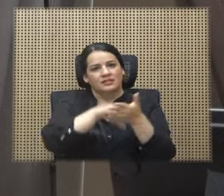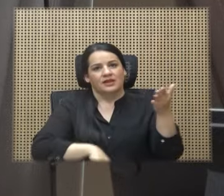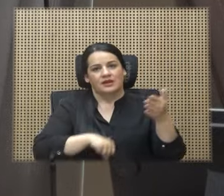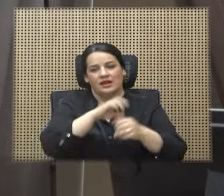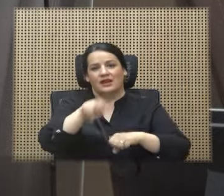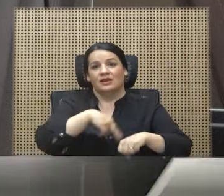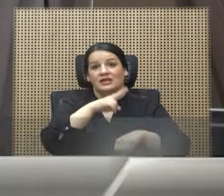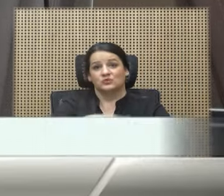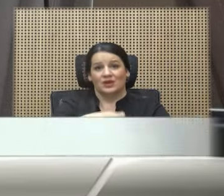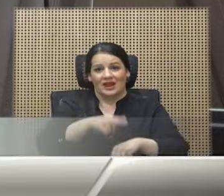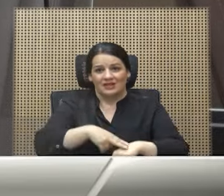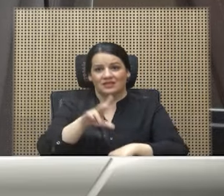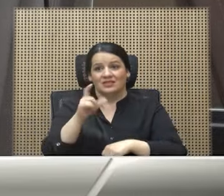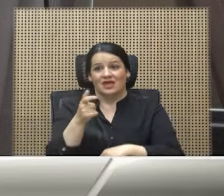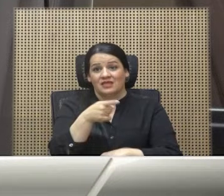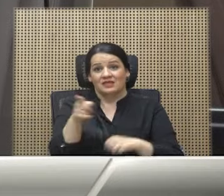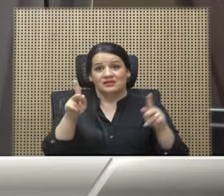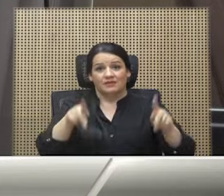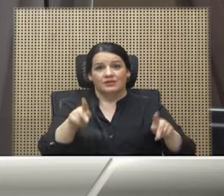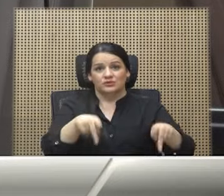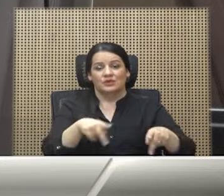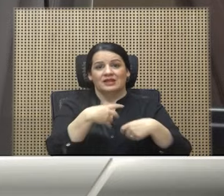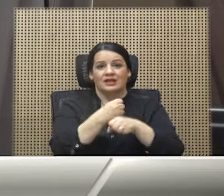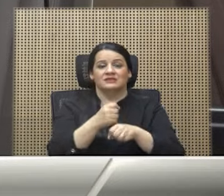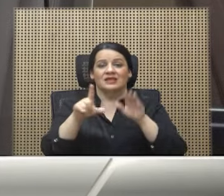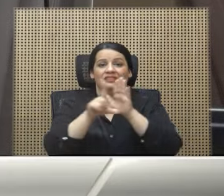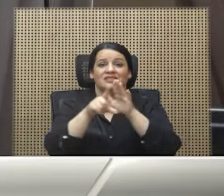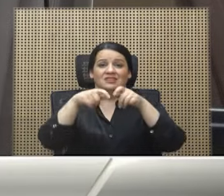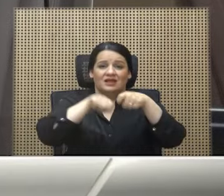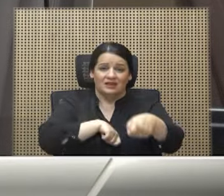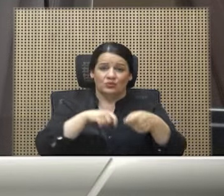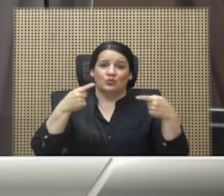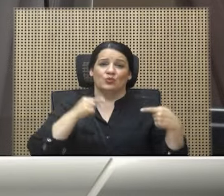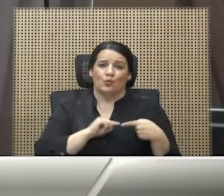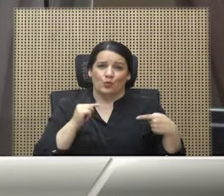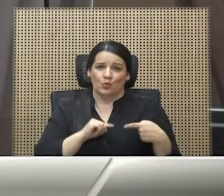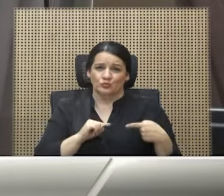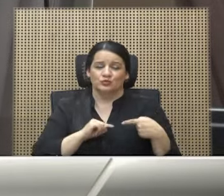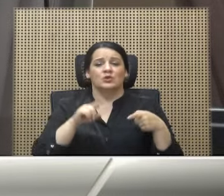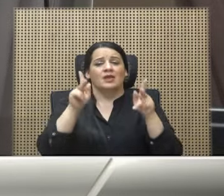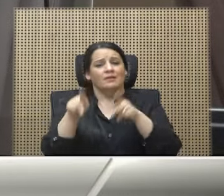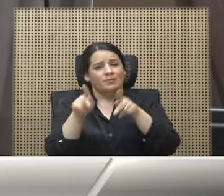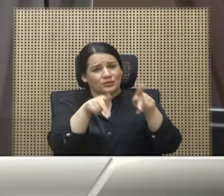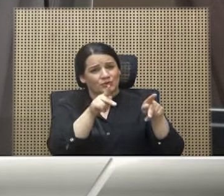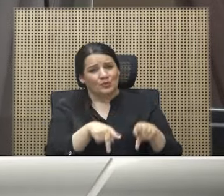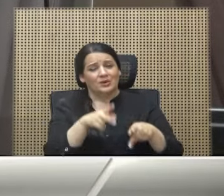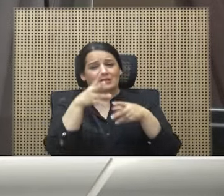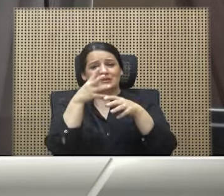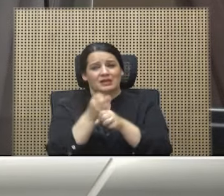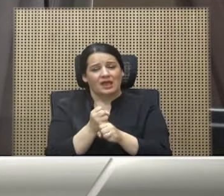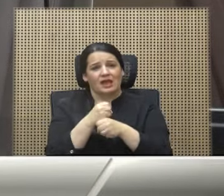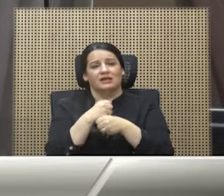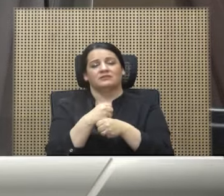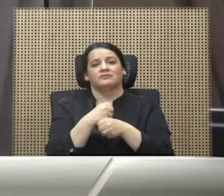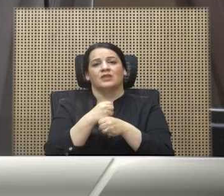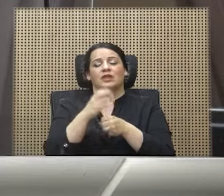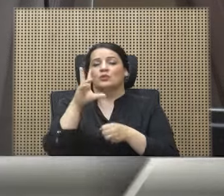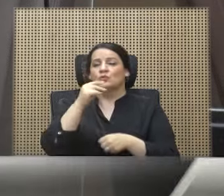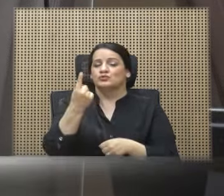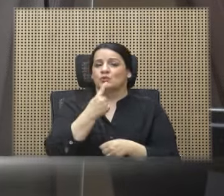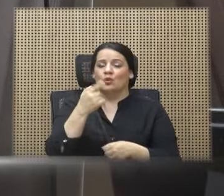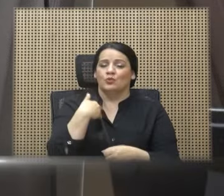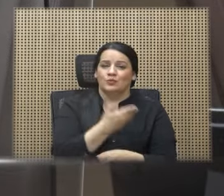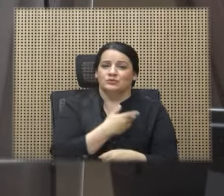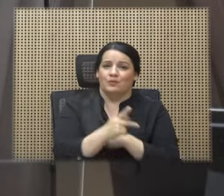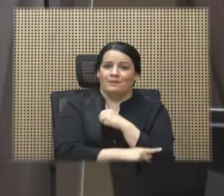a esas personas que cometen delitos dolosos personas que realmente eh en el momento no solamente en nuestro país sino